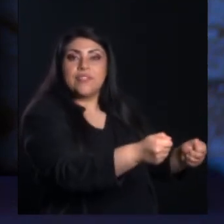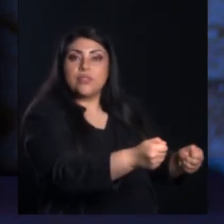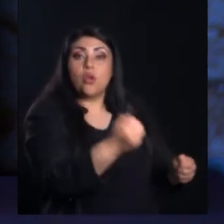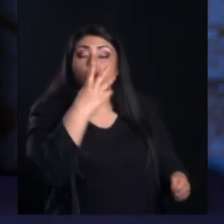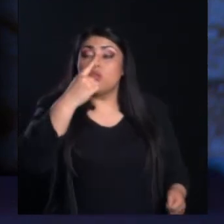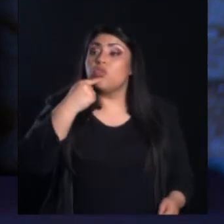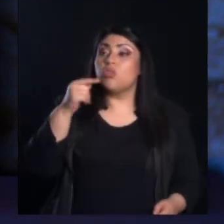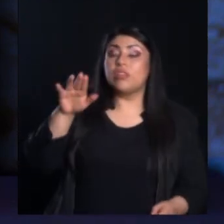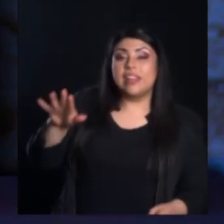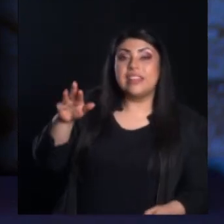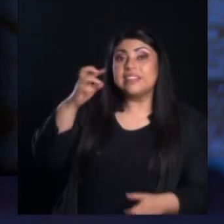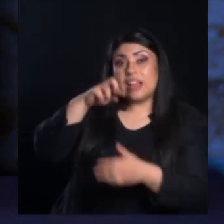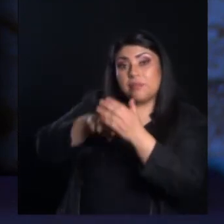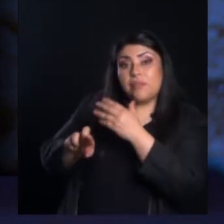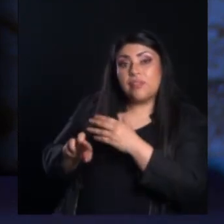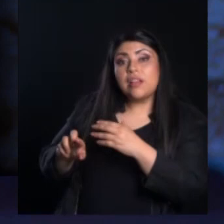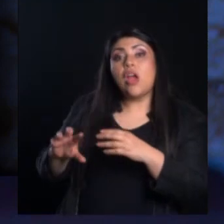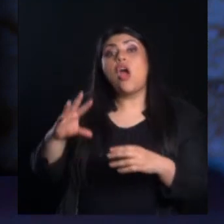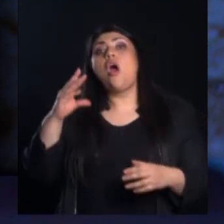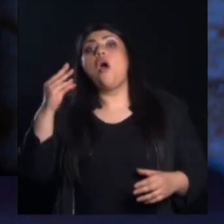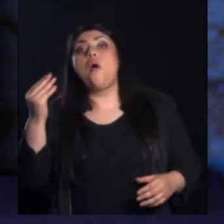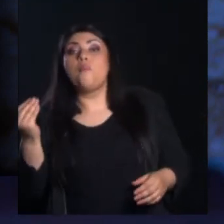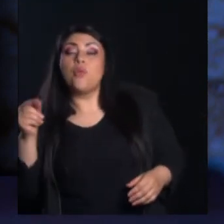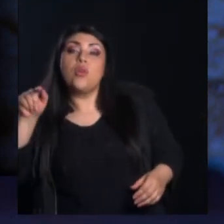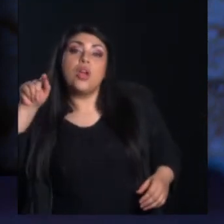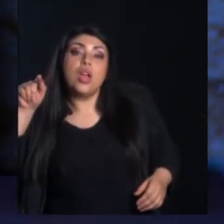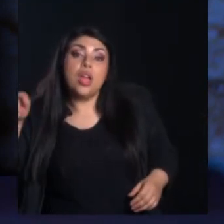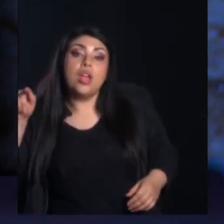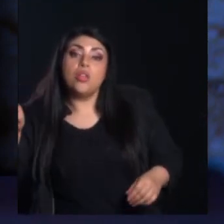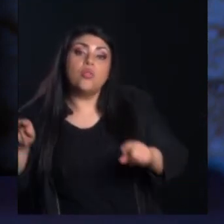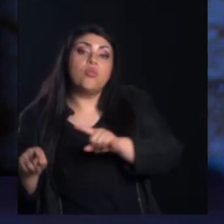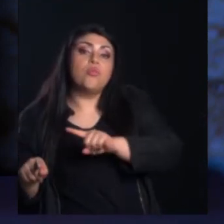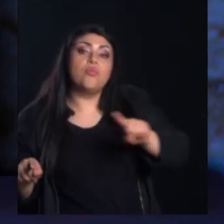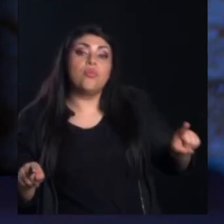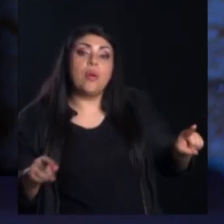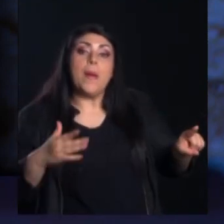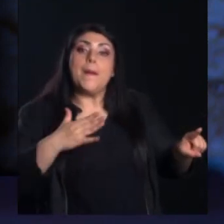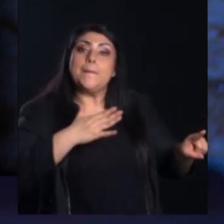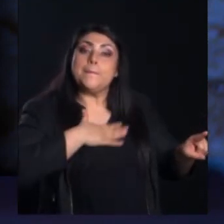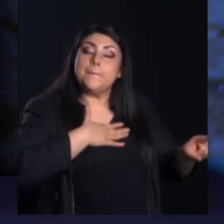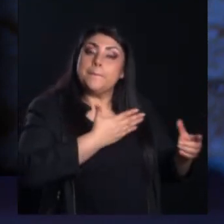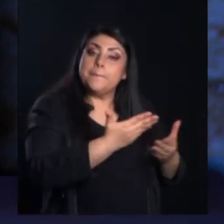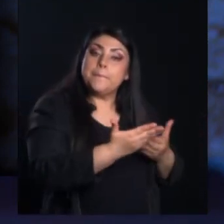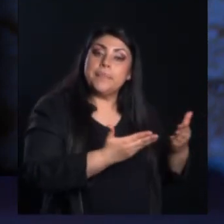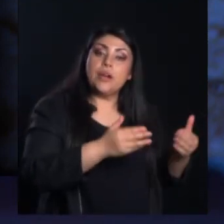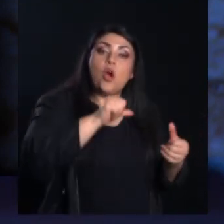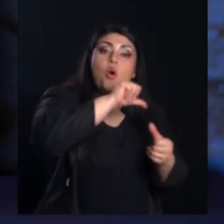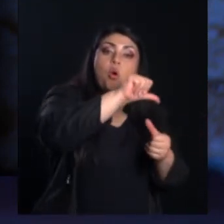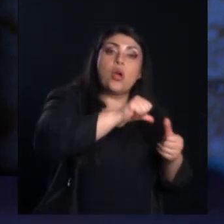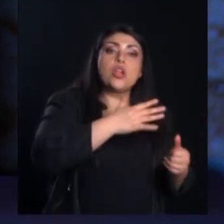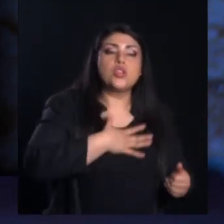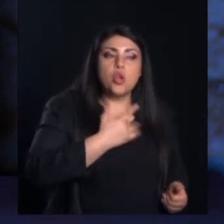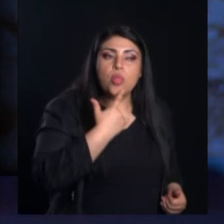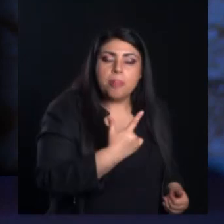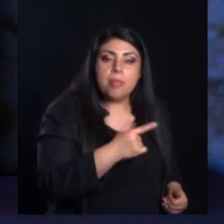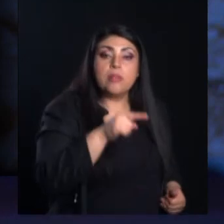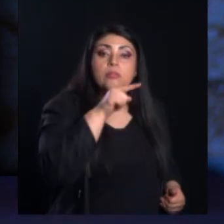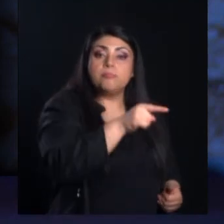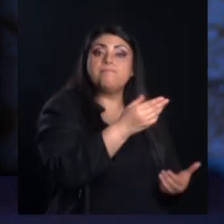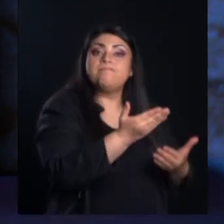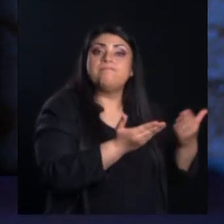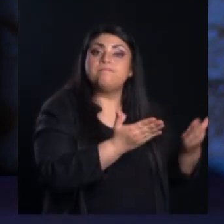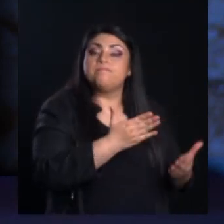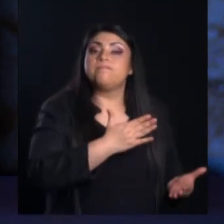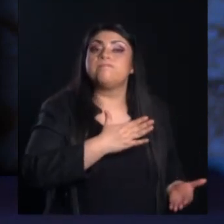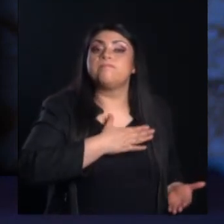y dice lo siguiente pues un giras para mi servicio a quien yo te diga si alguno